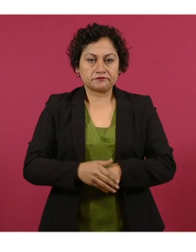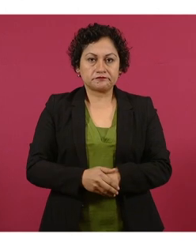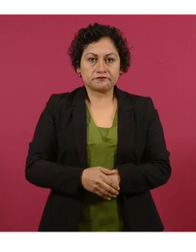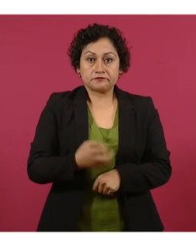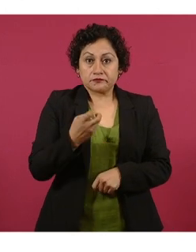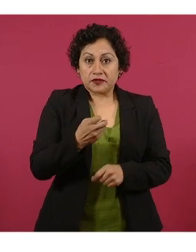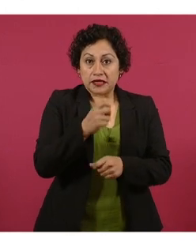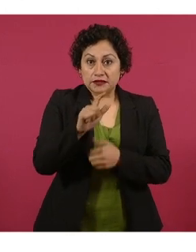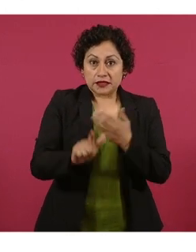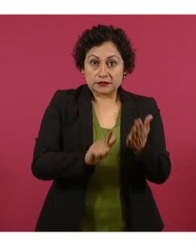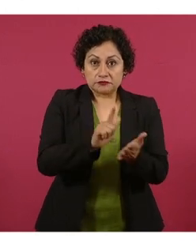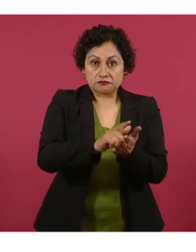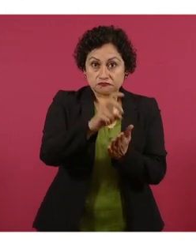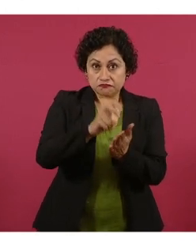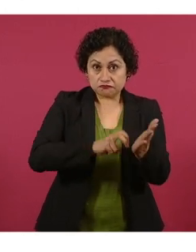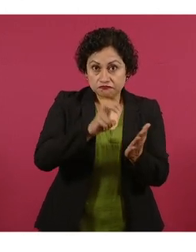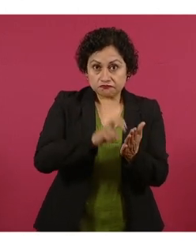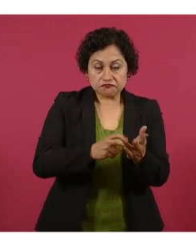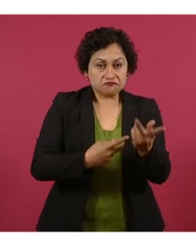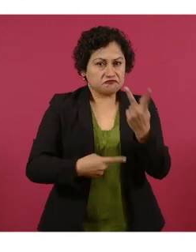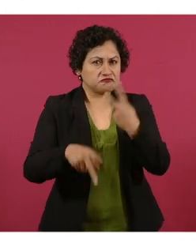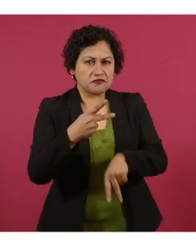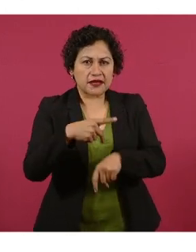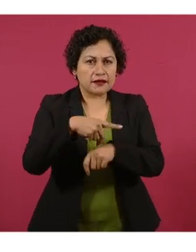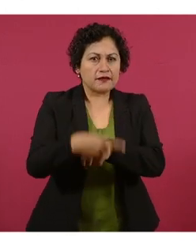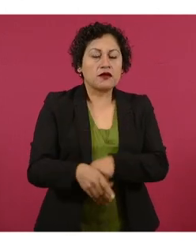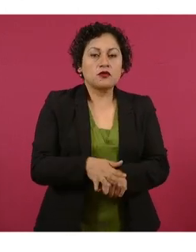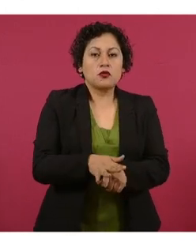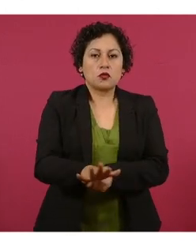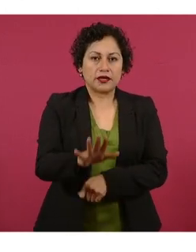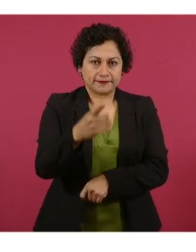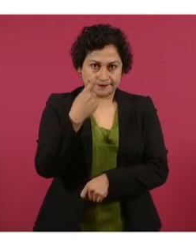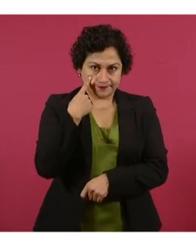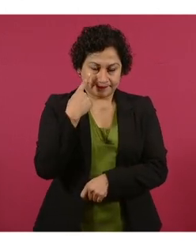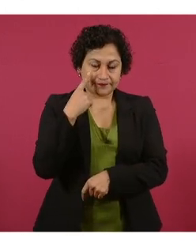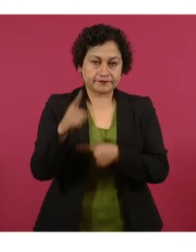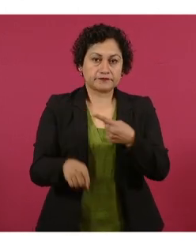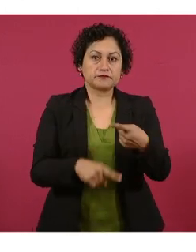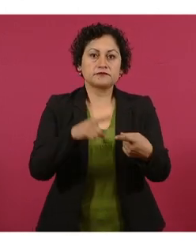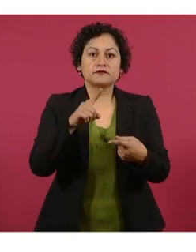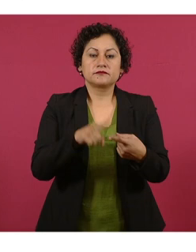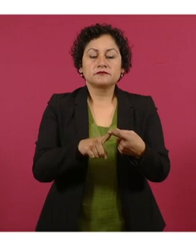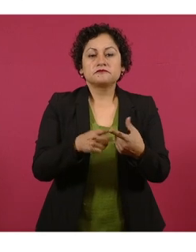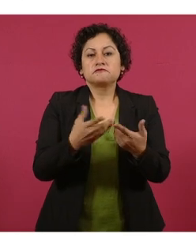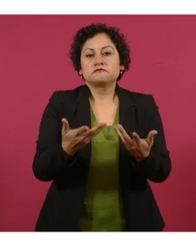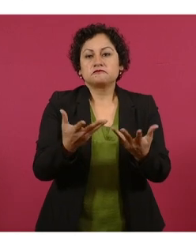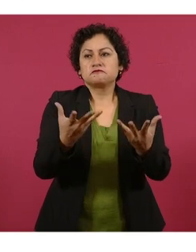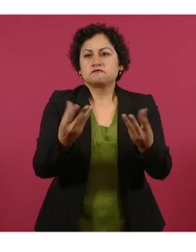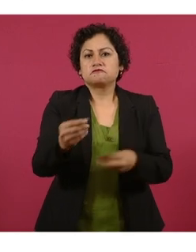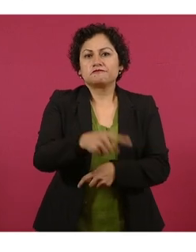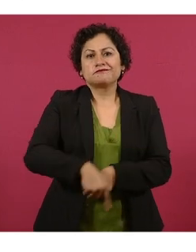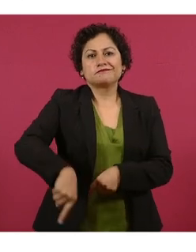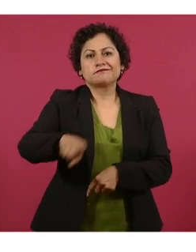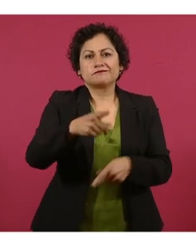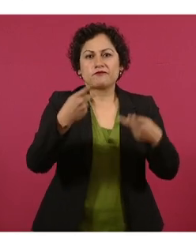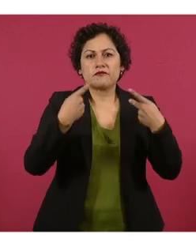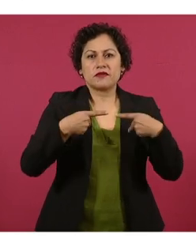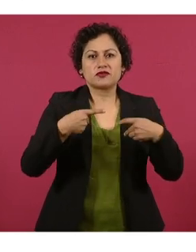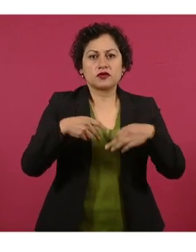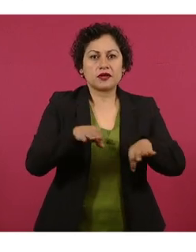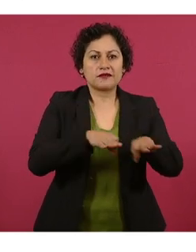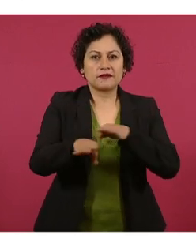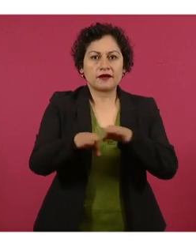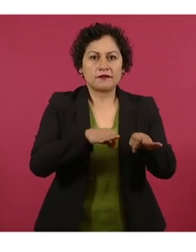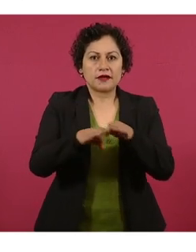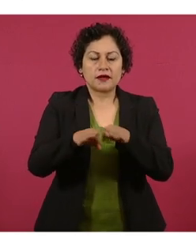efectos principales de estas reformas? La primera es que cientos de miles de trabajadores quedaron fuera de